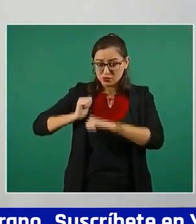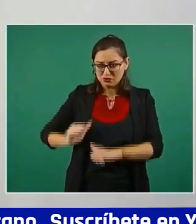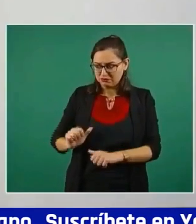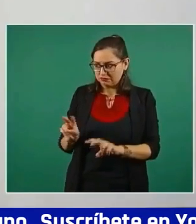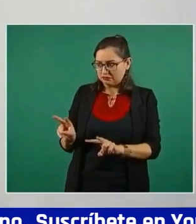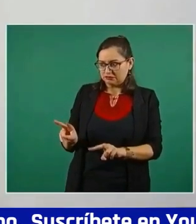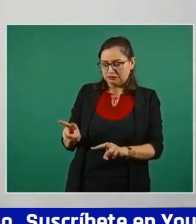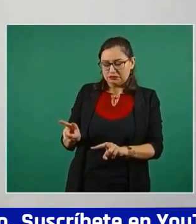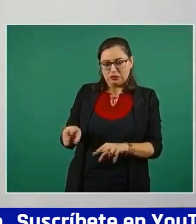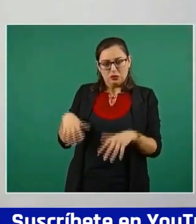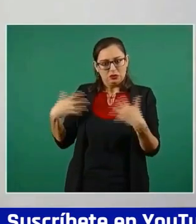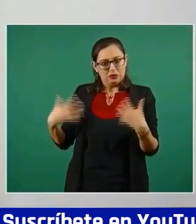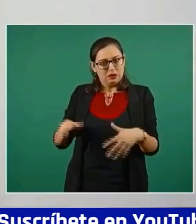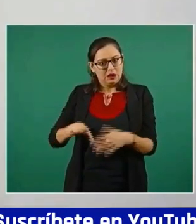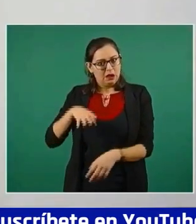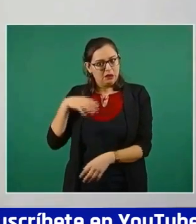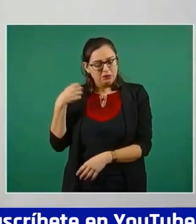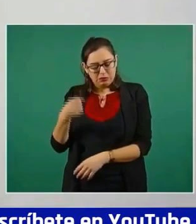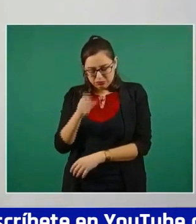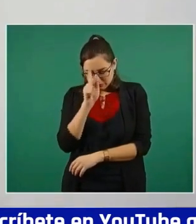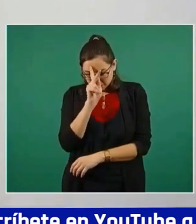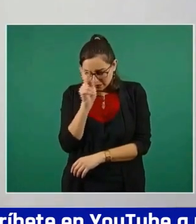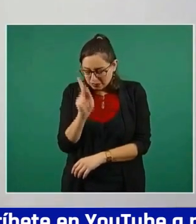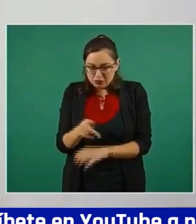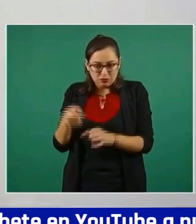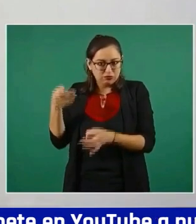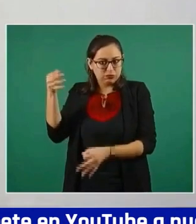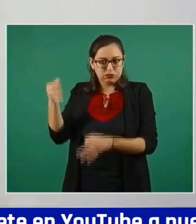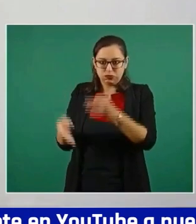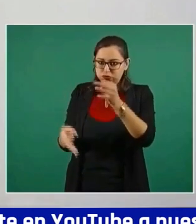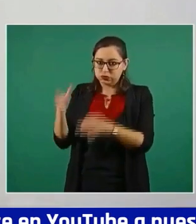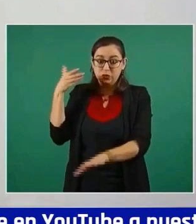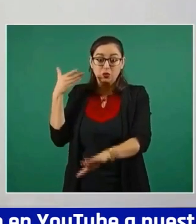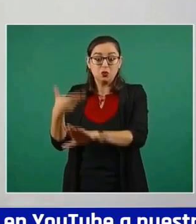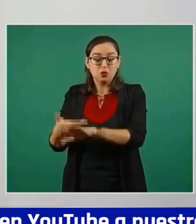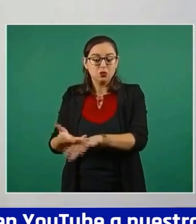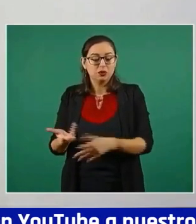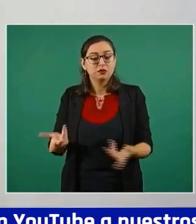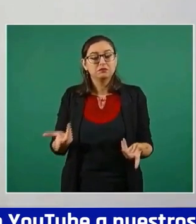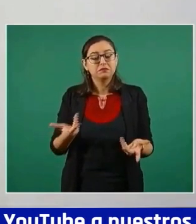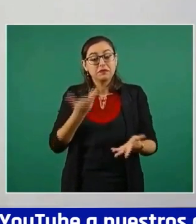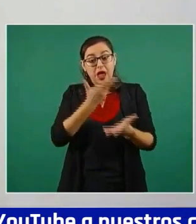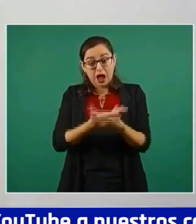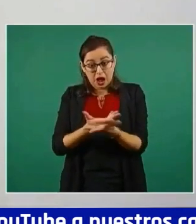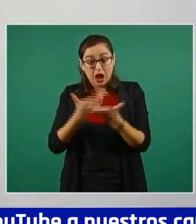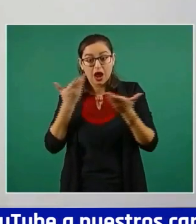Entonces, les planteamos que son tiempos de reconciliación